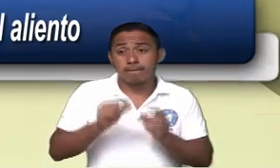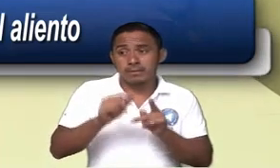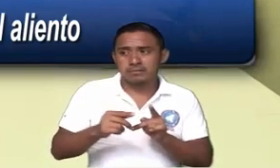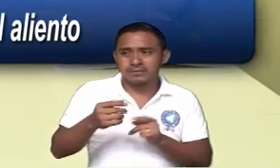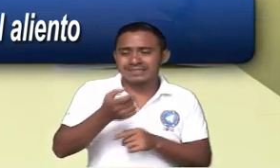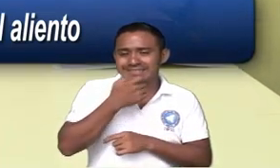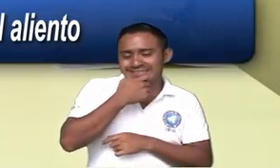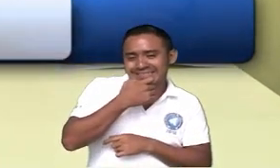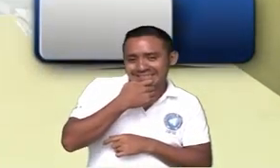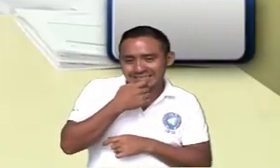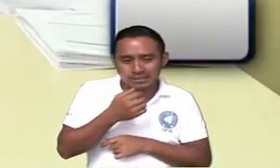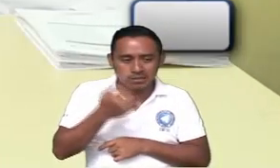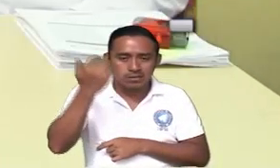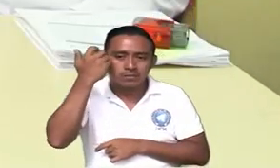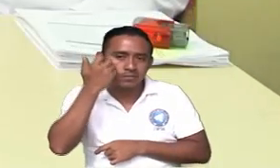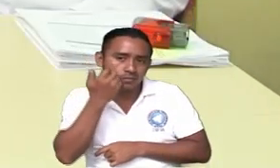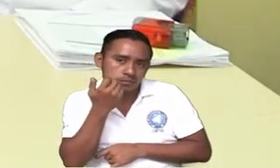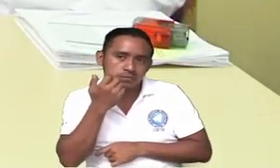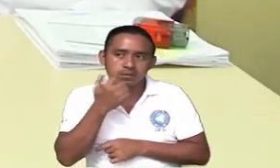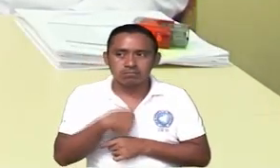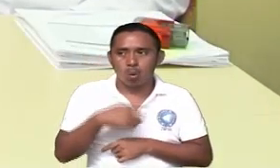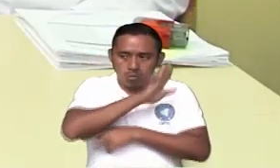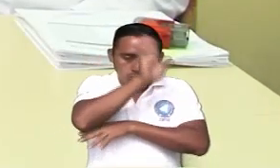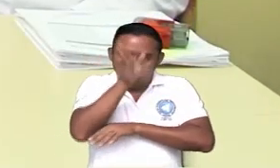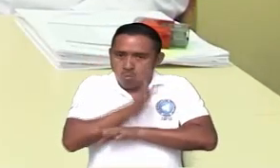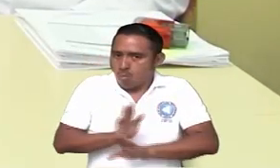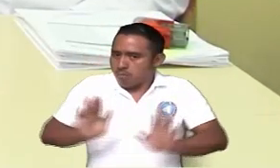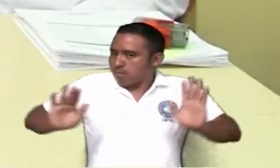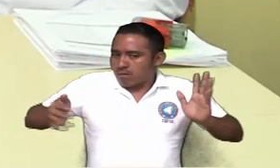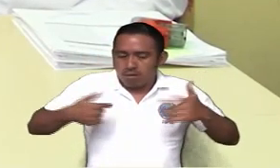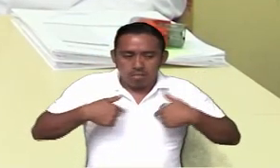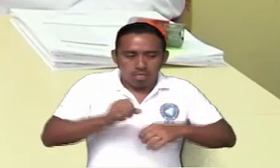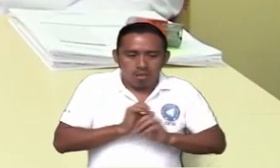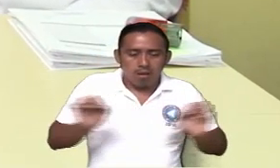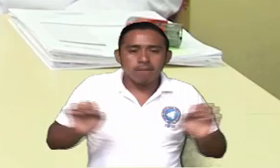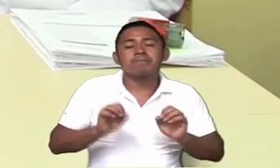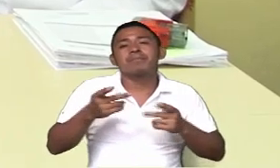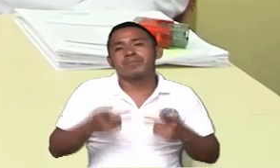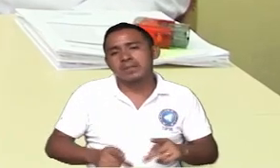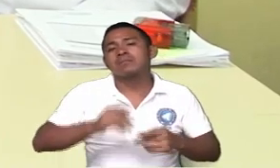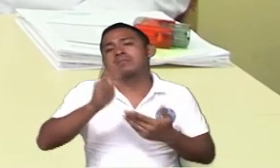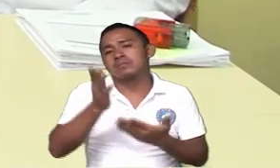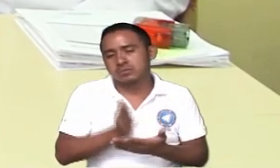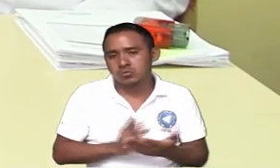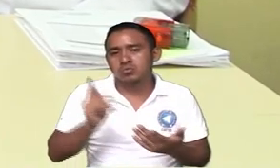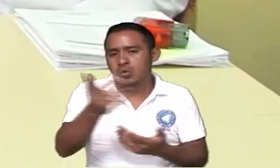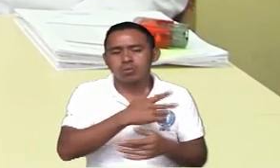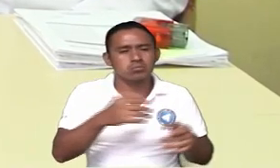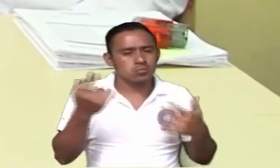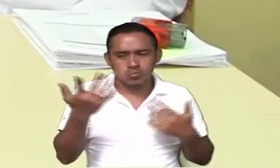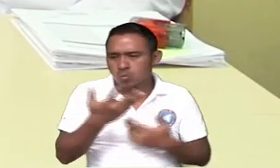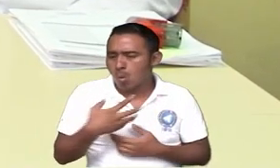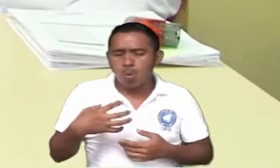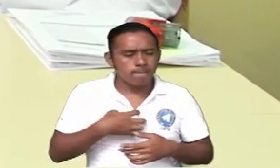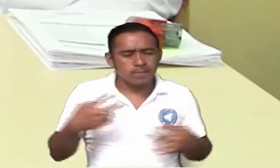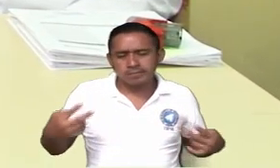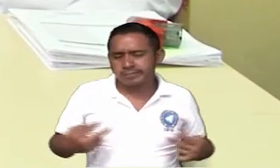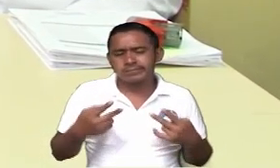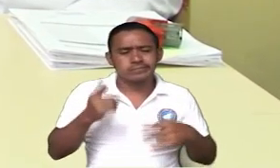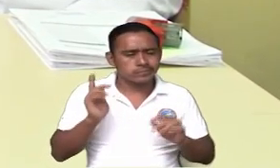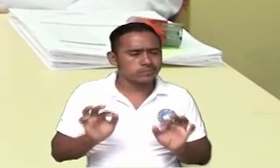risa, les da un poco de... como que nunca han tenido eso, pero en algún momento todos, en algún momento de nuestra vida,